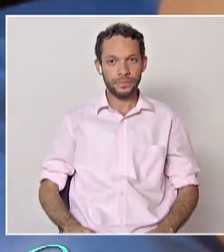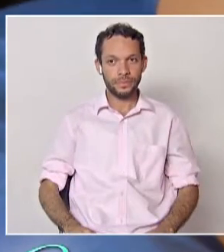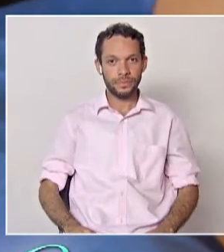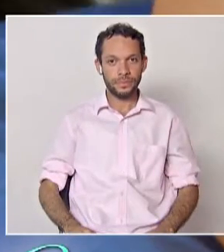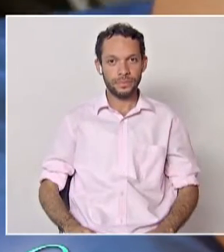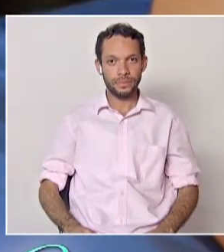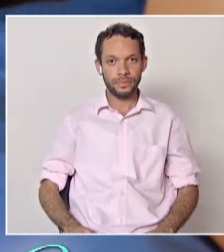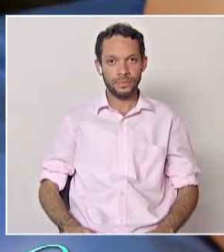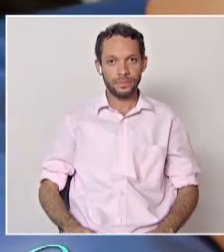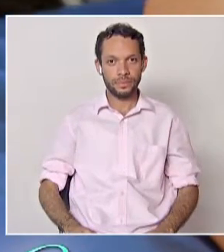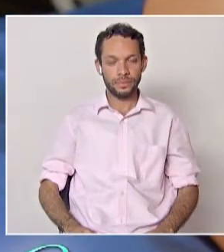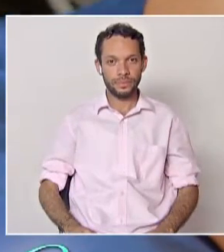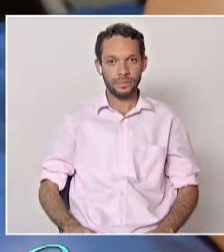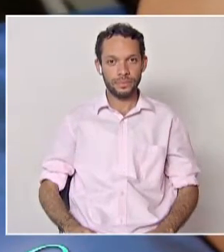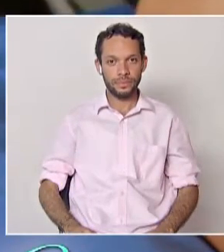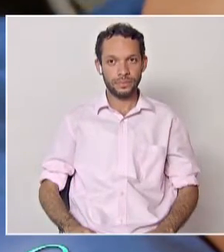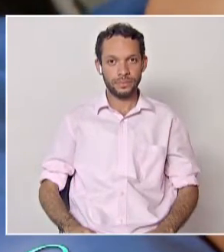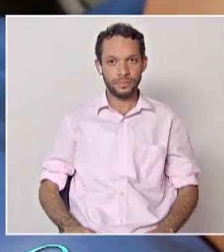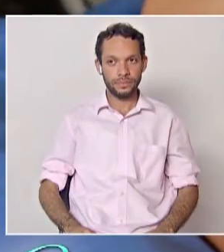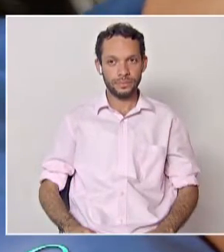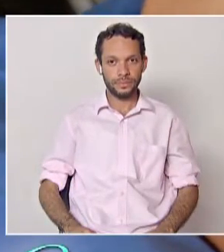Inhala, exhala.